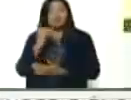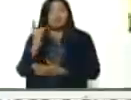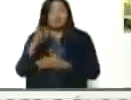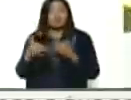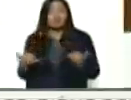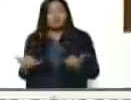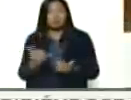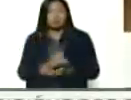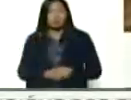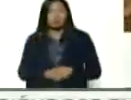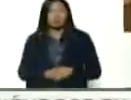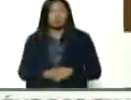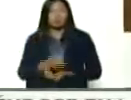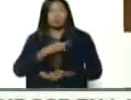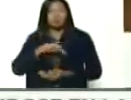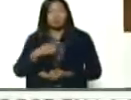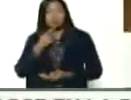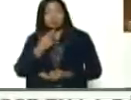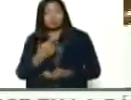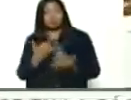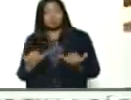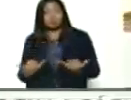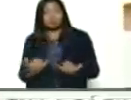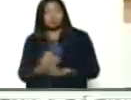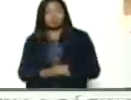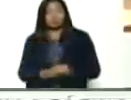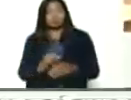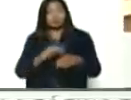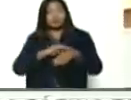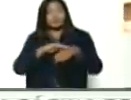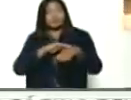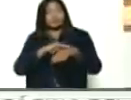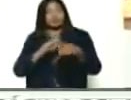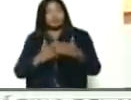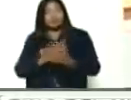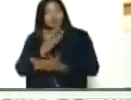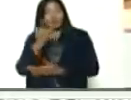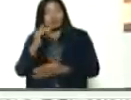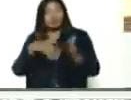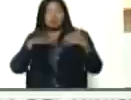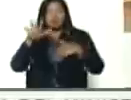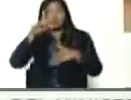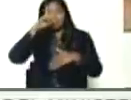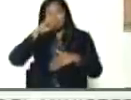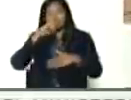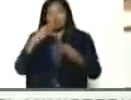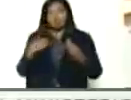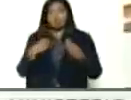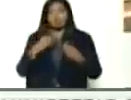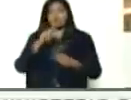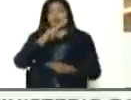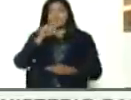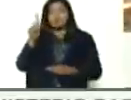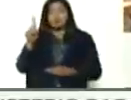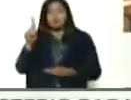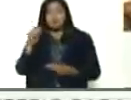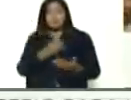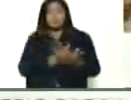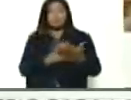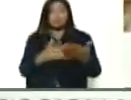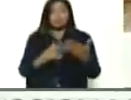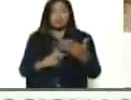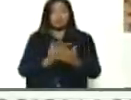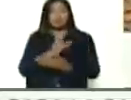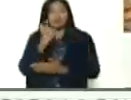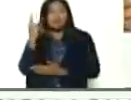cosas ya lismo queremos decirle presidente que la misión árbol en estos 15 años de vida ha sembrado 31 millones de árboles ha sembrado